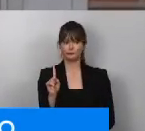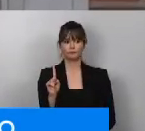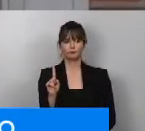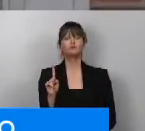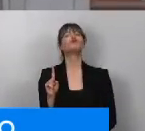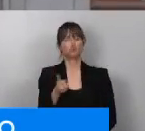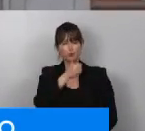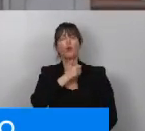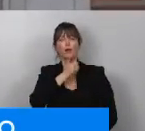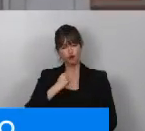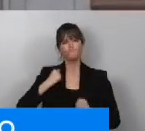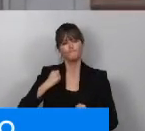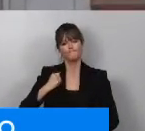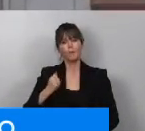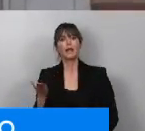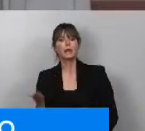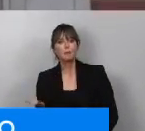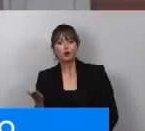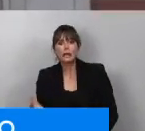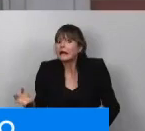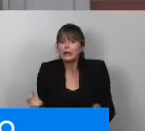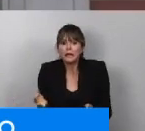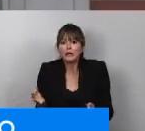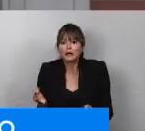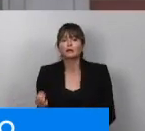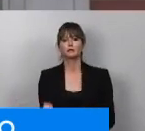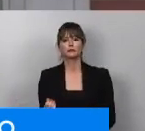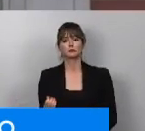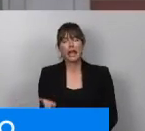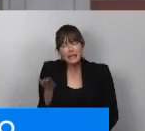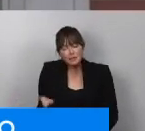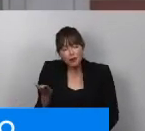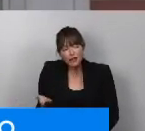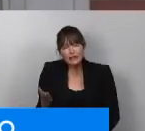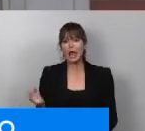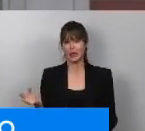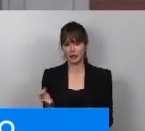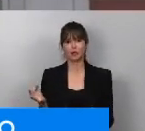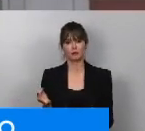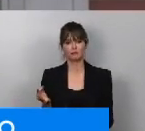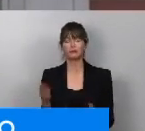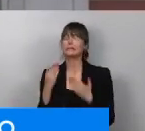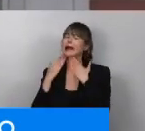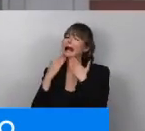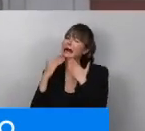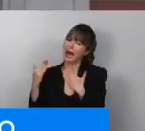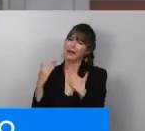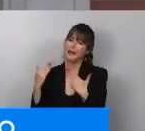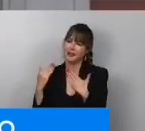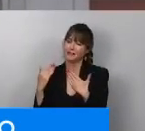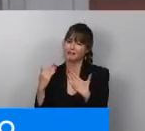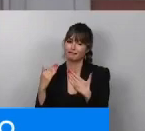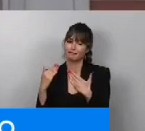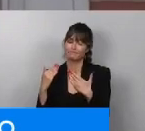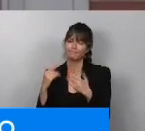con ella lo importante lo verdaderamente trascendente es que queremos agradecer de corazón las